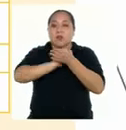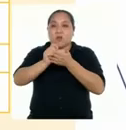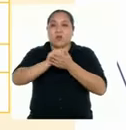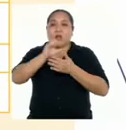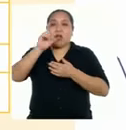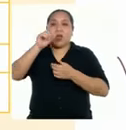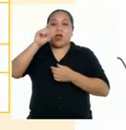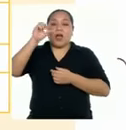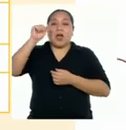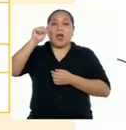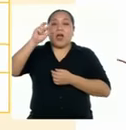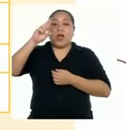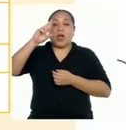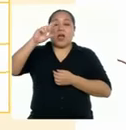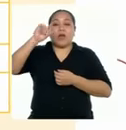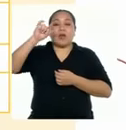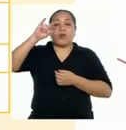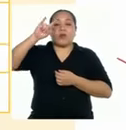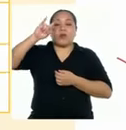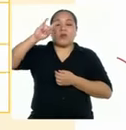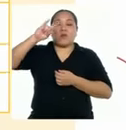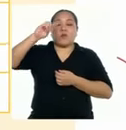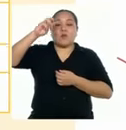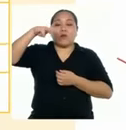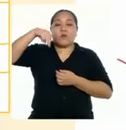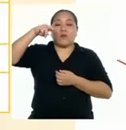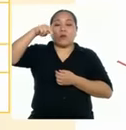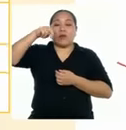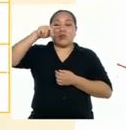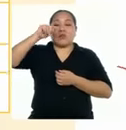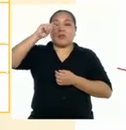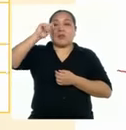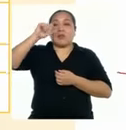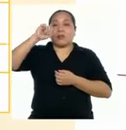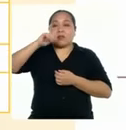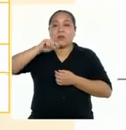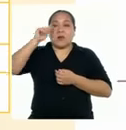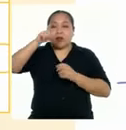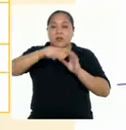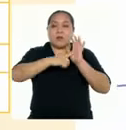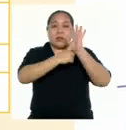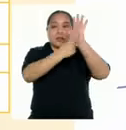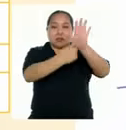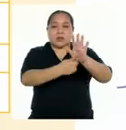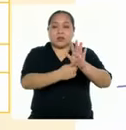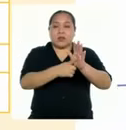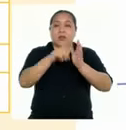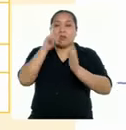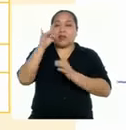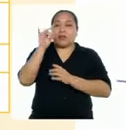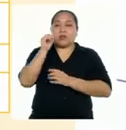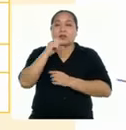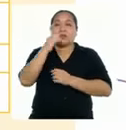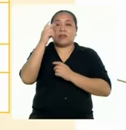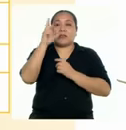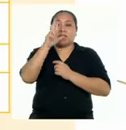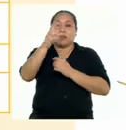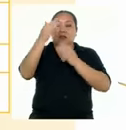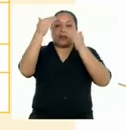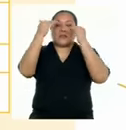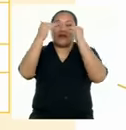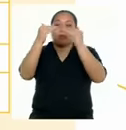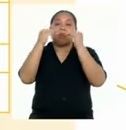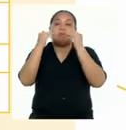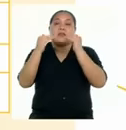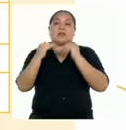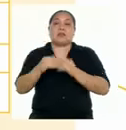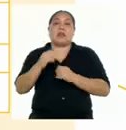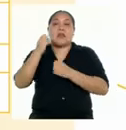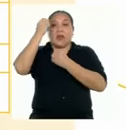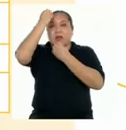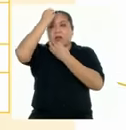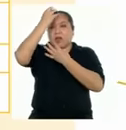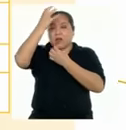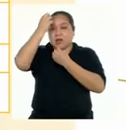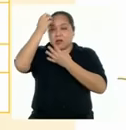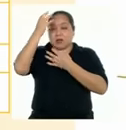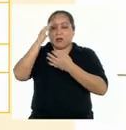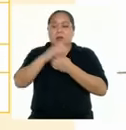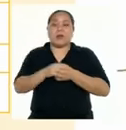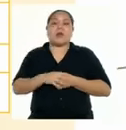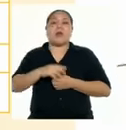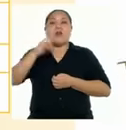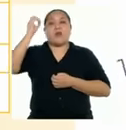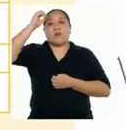para la introducción, donde presentará la tesis, 3 párrafos para sus argumentos y un párrafo